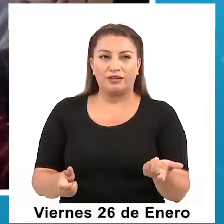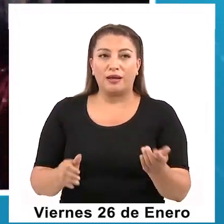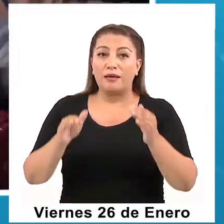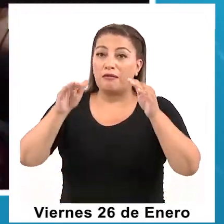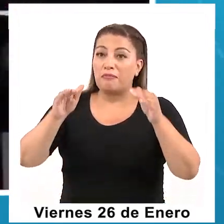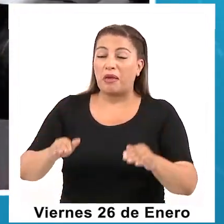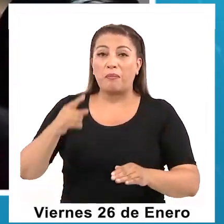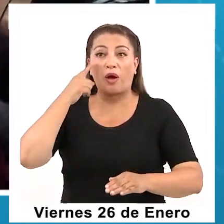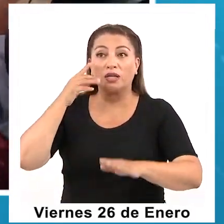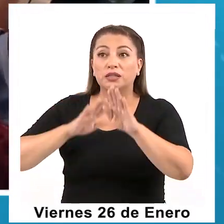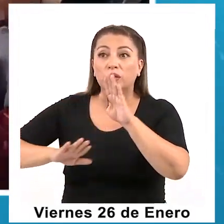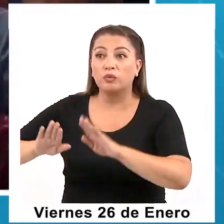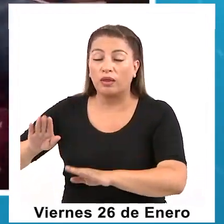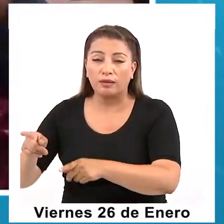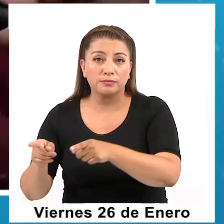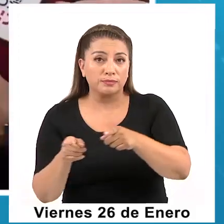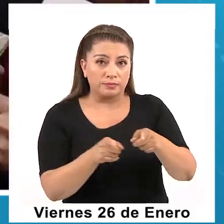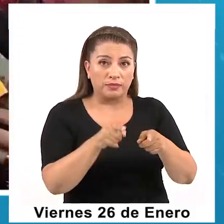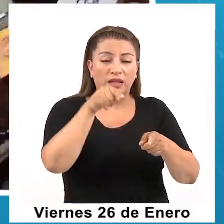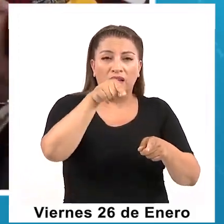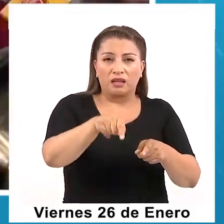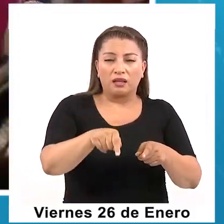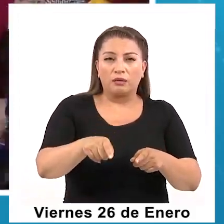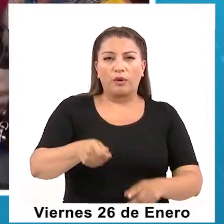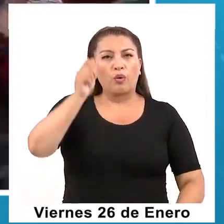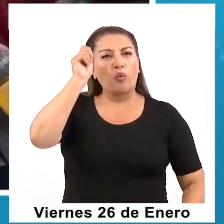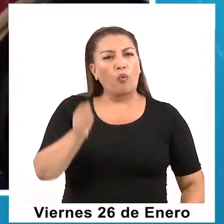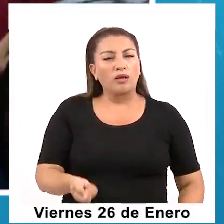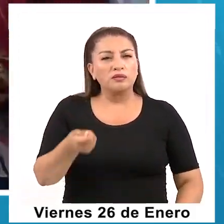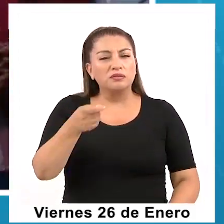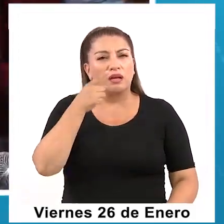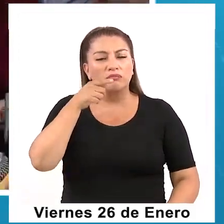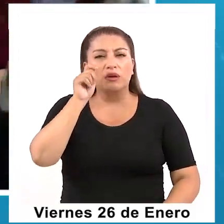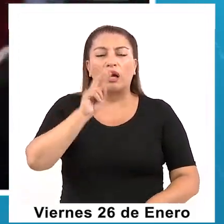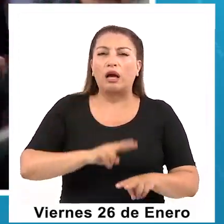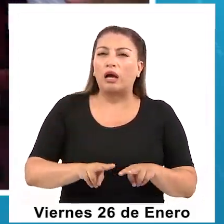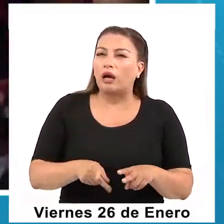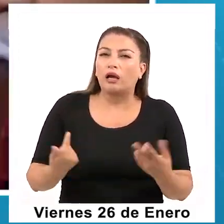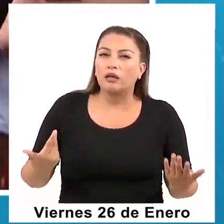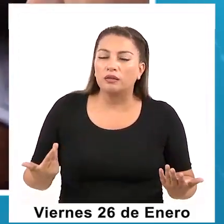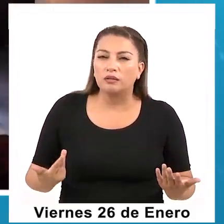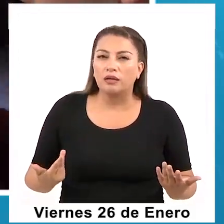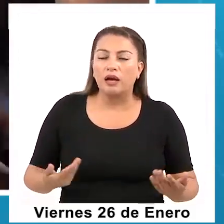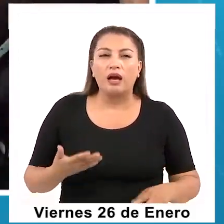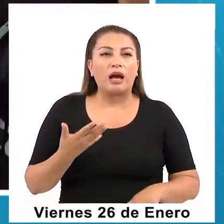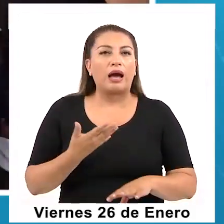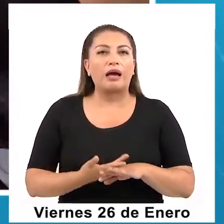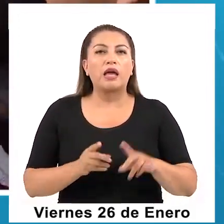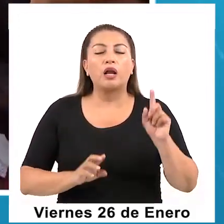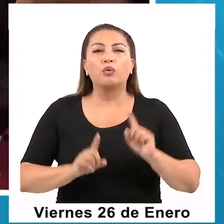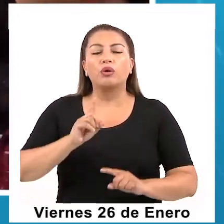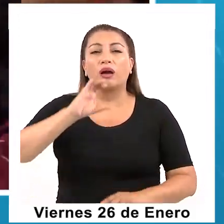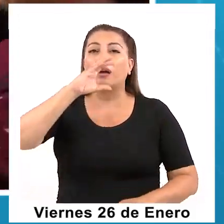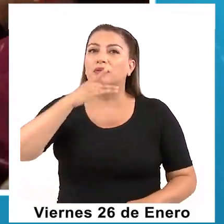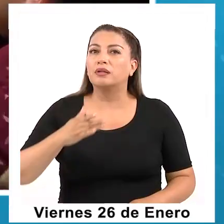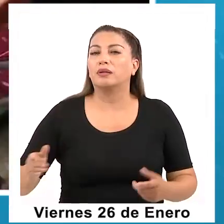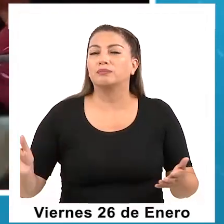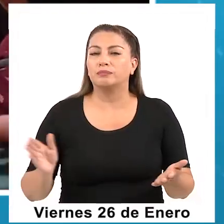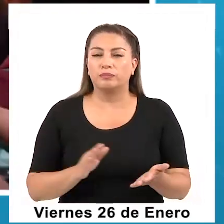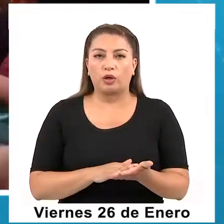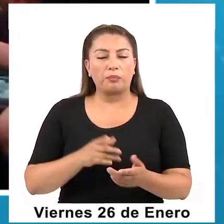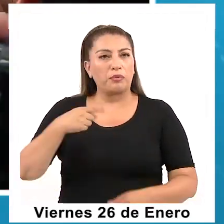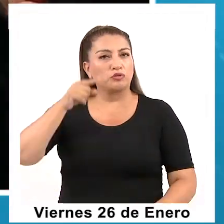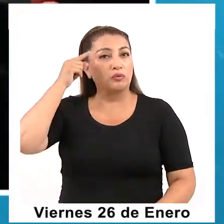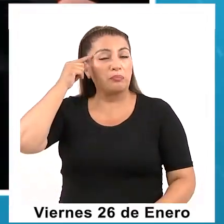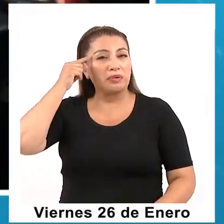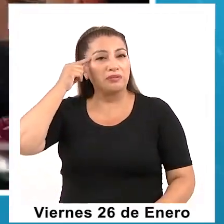medida cautelar. Para que un juez decrete esta medida cautelar debe en el fondo existir ciertos requisitos. Uno de ellos es